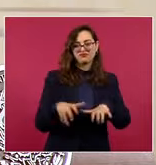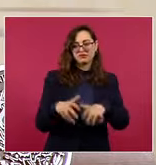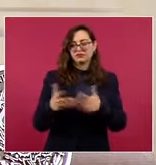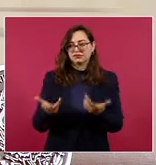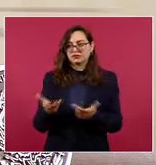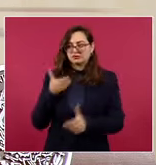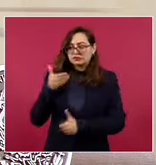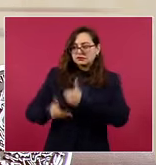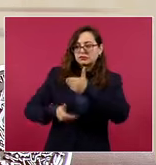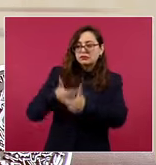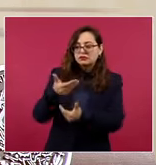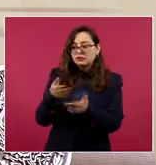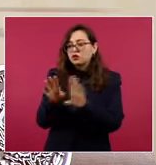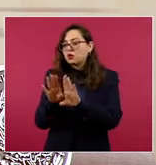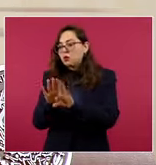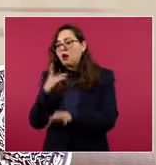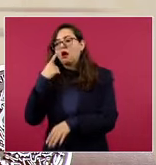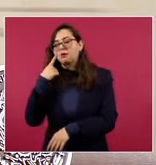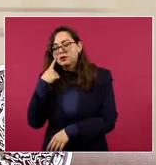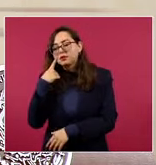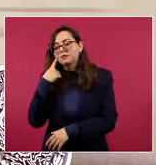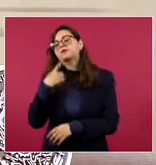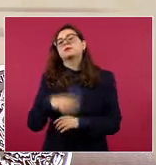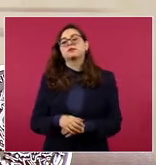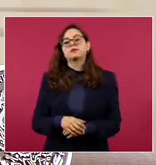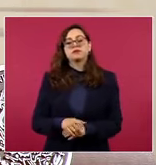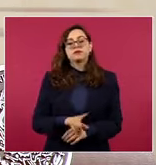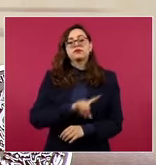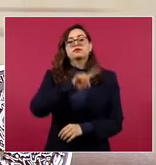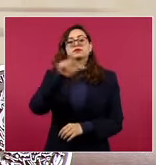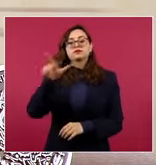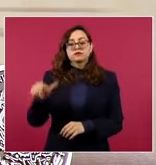Posteriormente, pues vamos a seguir